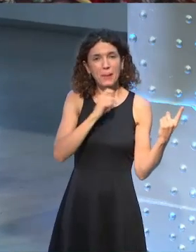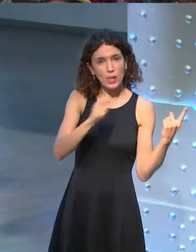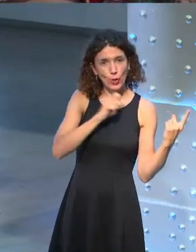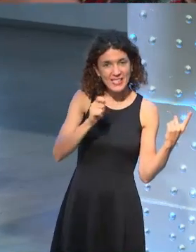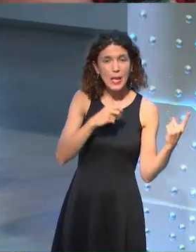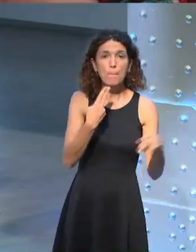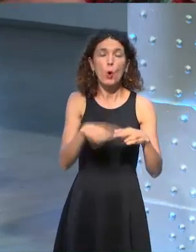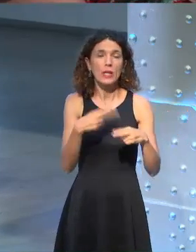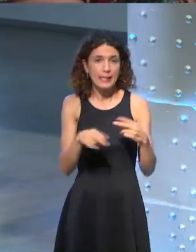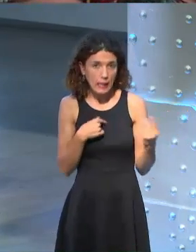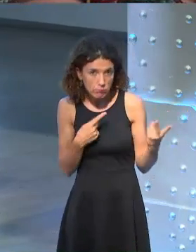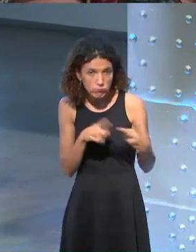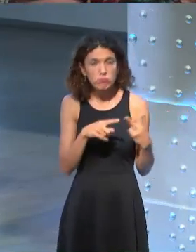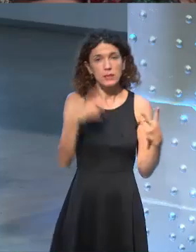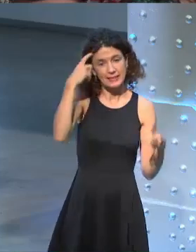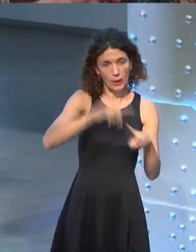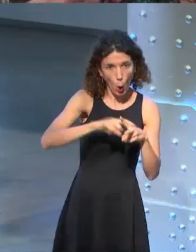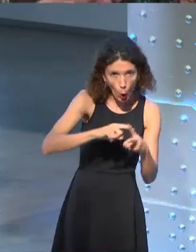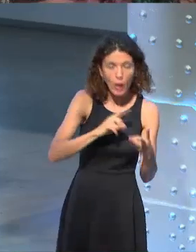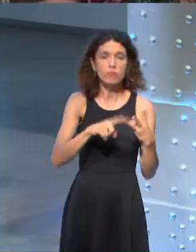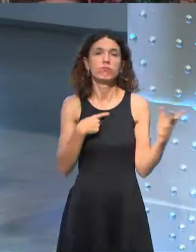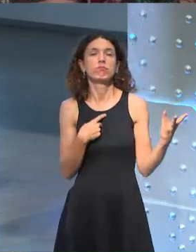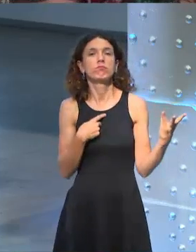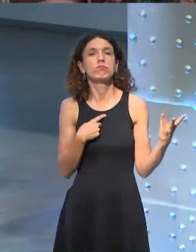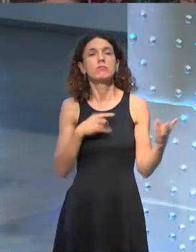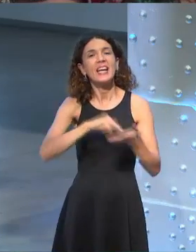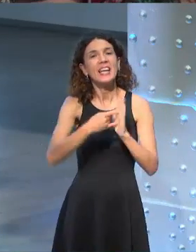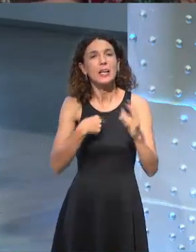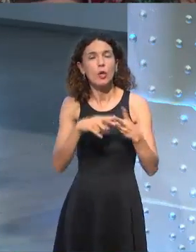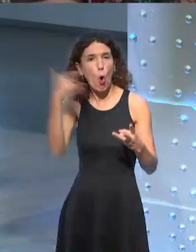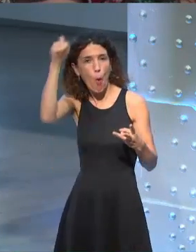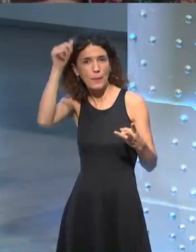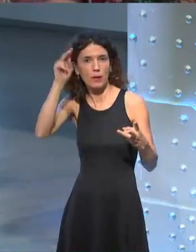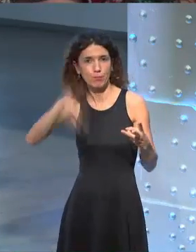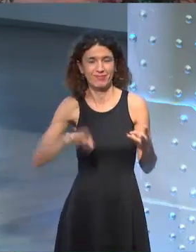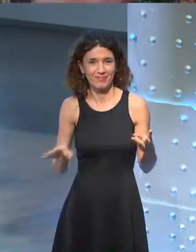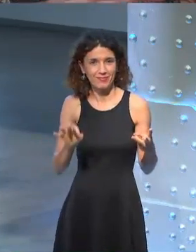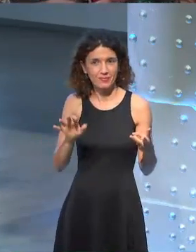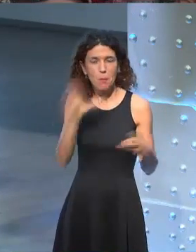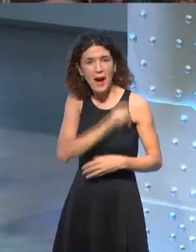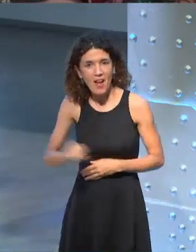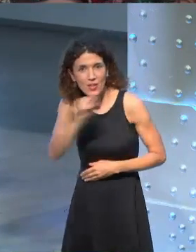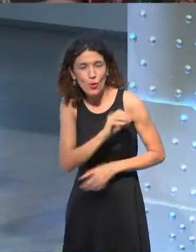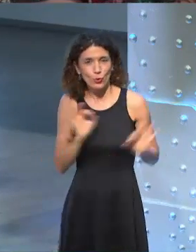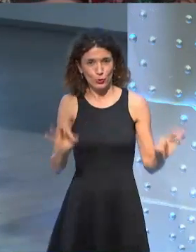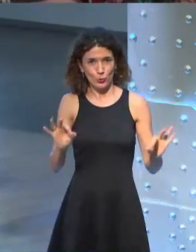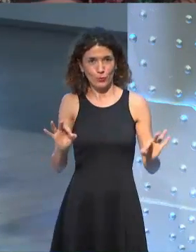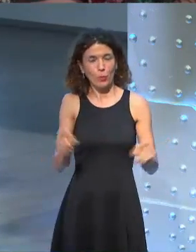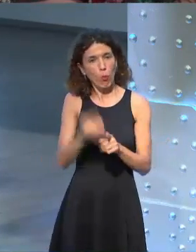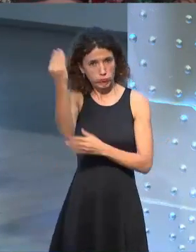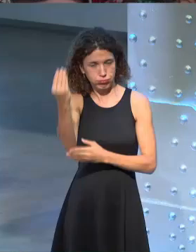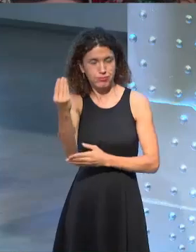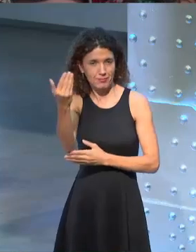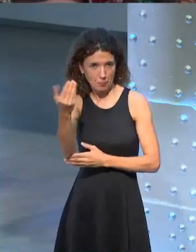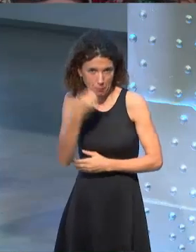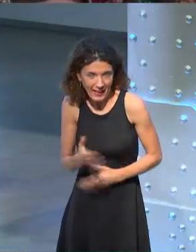periodista político, psicóloga, y el ingeniero sea un hombre. Es maravilloso y es una gran figura la que